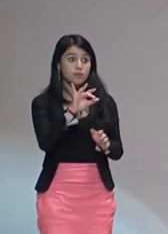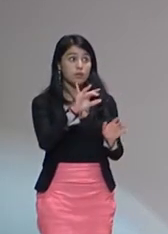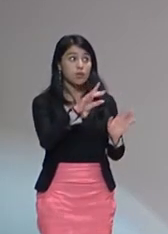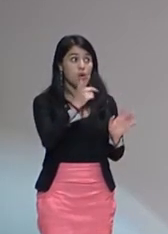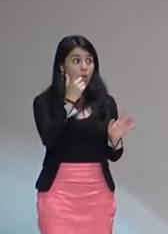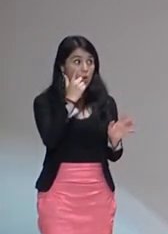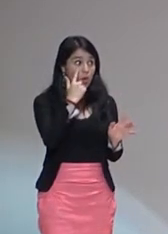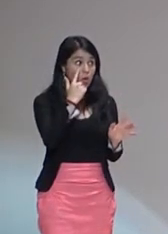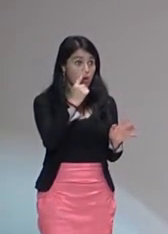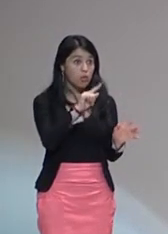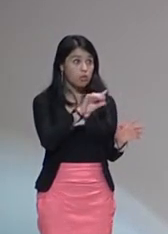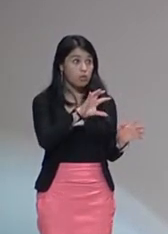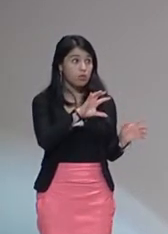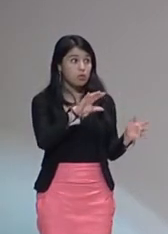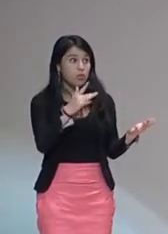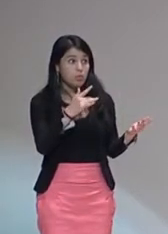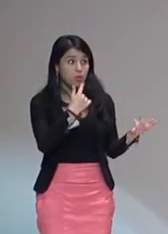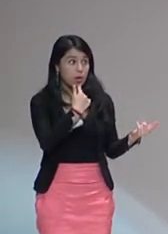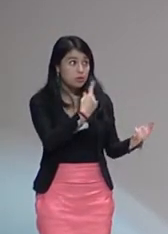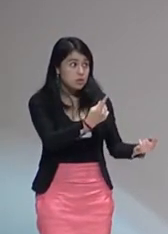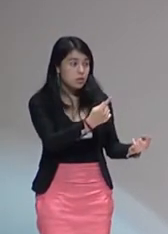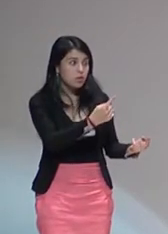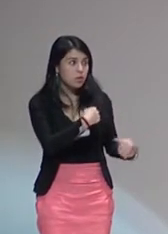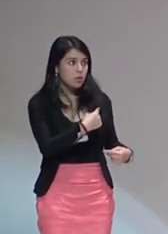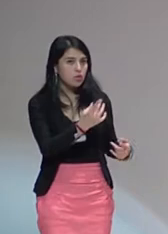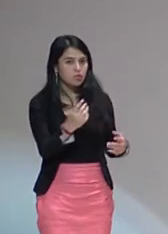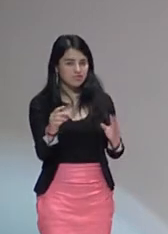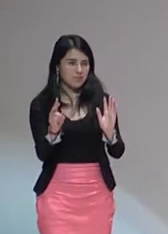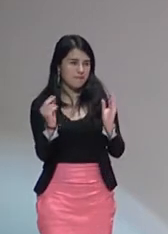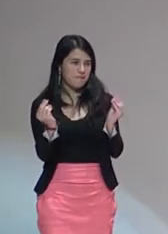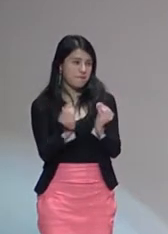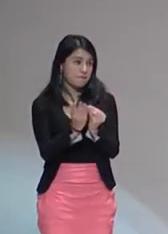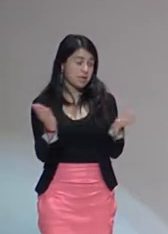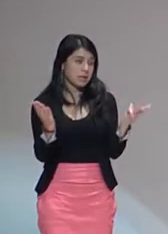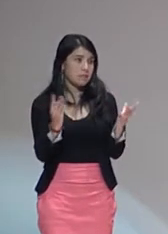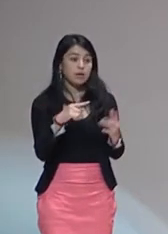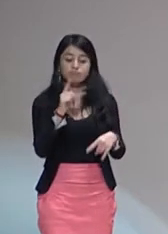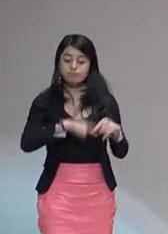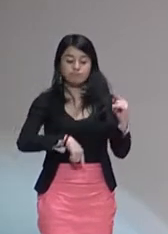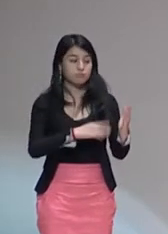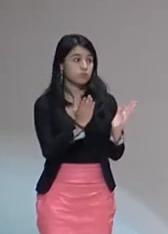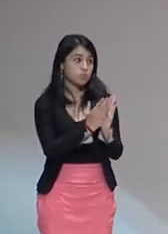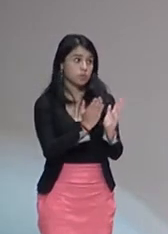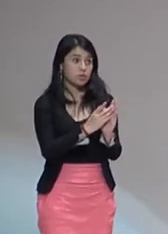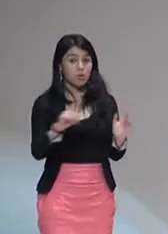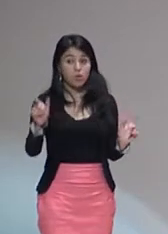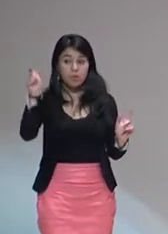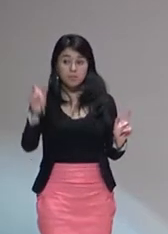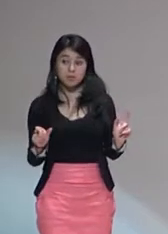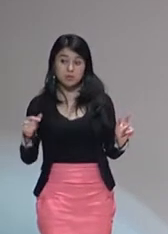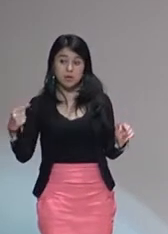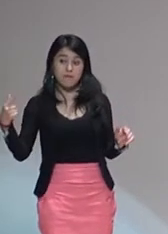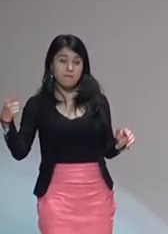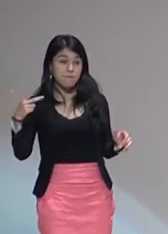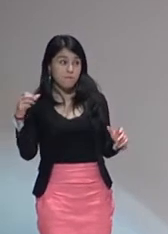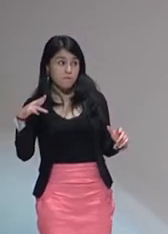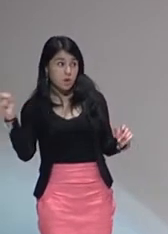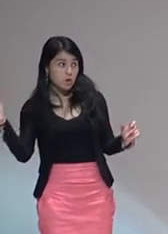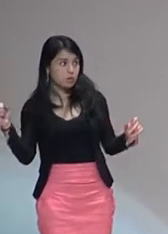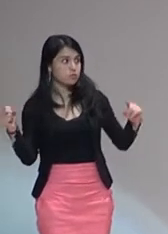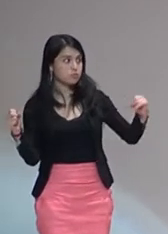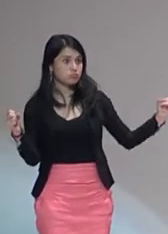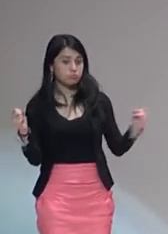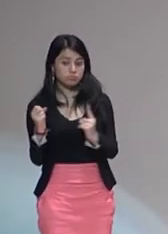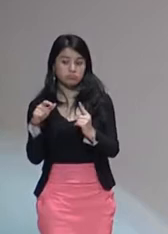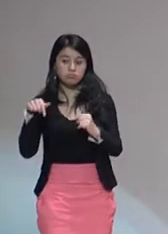hablar con un guerrillero o que el hijo de la víctima no puede estudiar con el hijo del victimario. En el